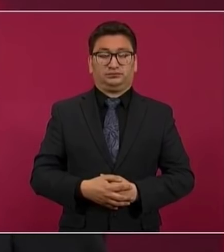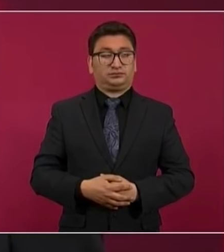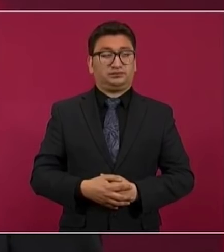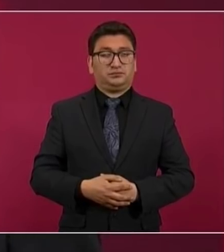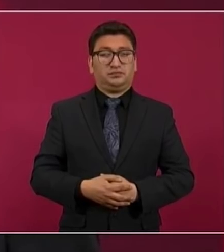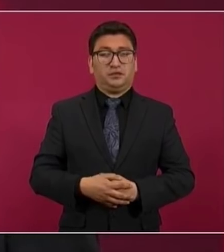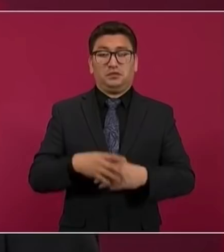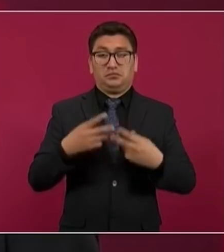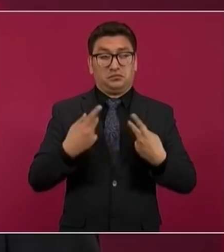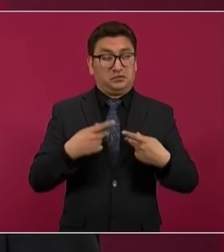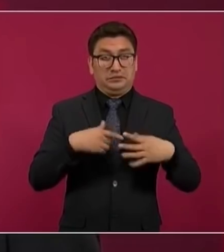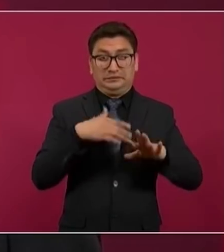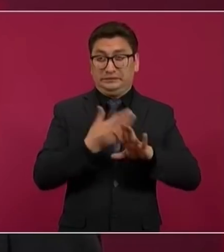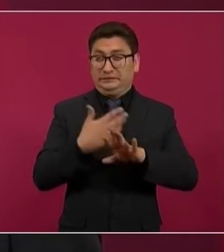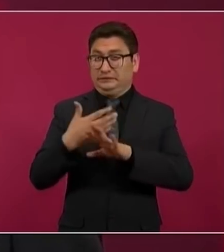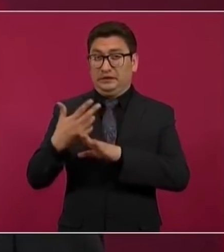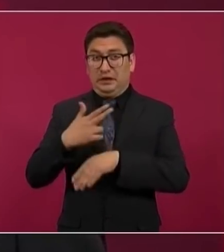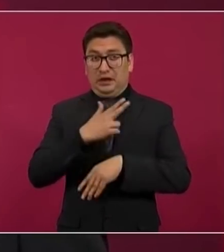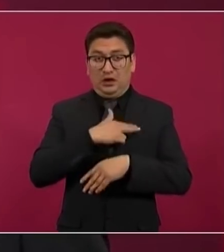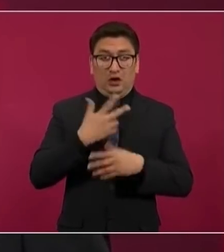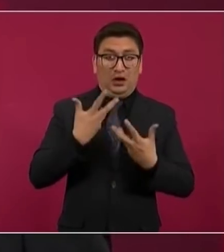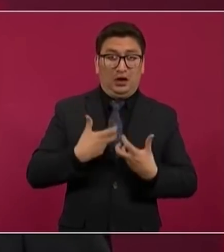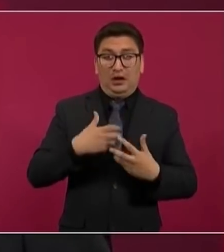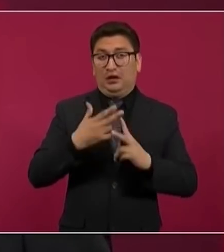desgracias que lamentar.